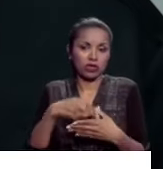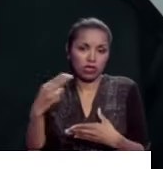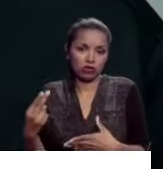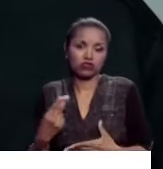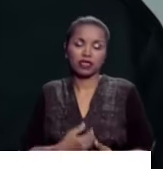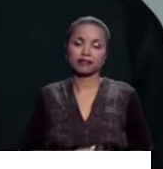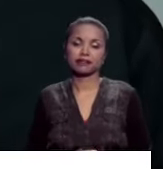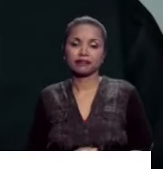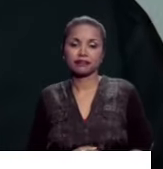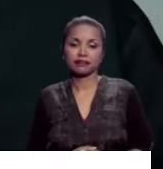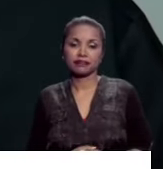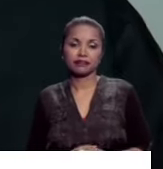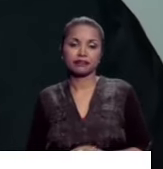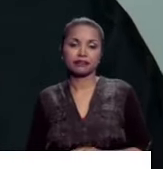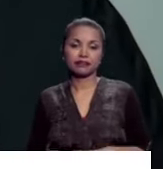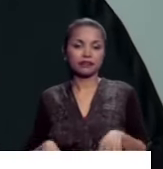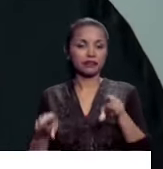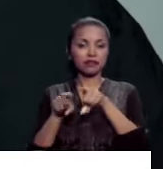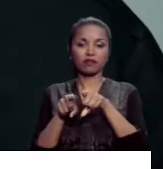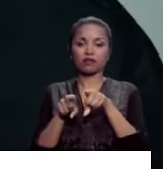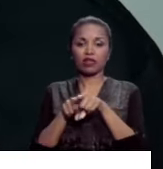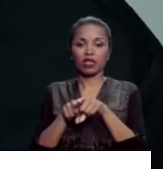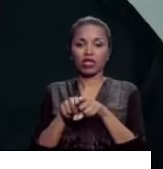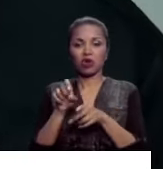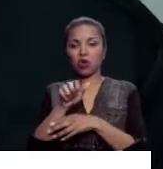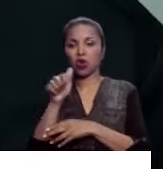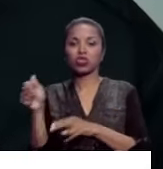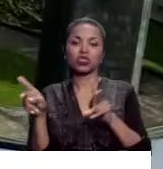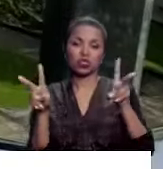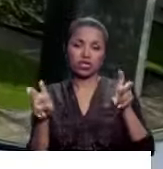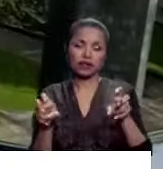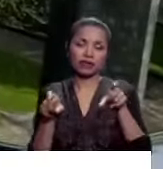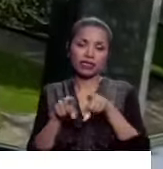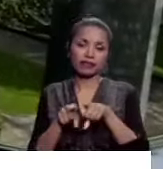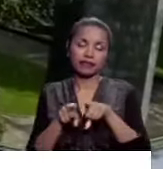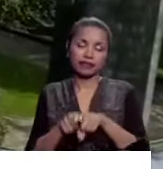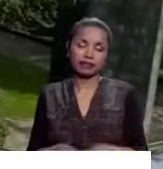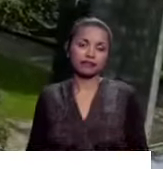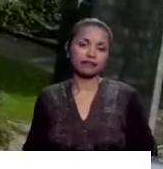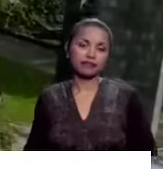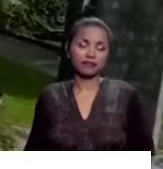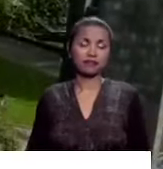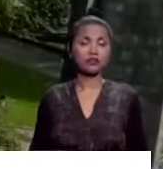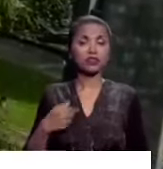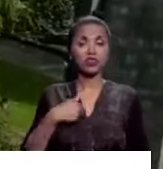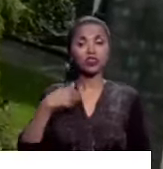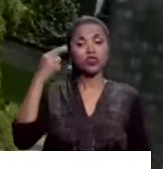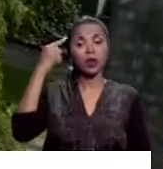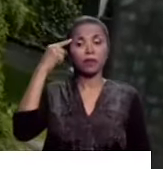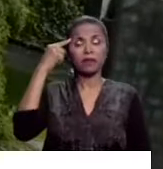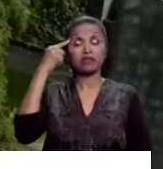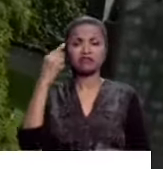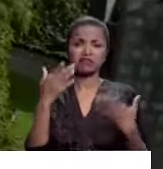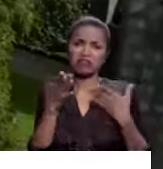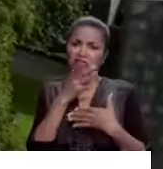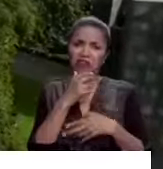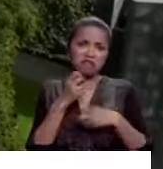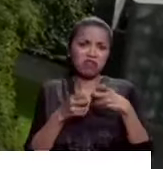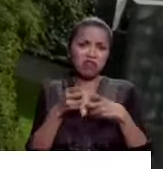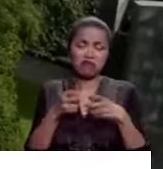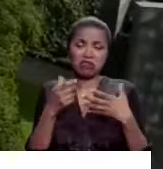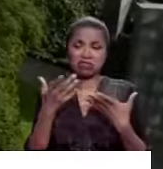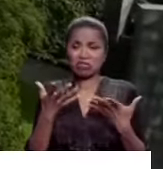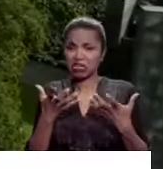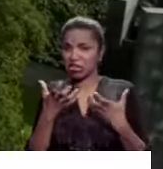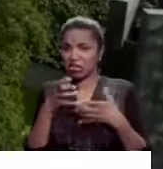otros casos que hay judiciales o otros temas que tiene la comisión. Yo creo que no debe tener ningún problema.